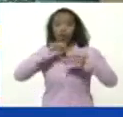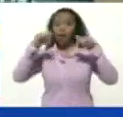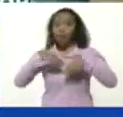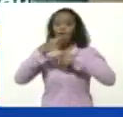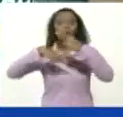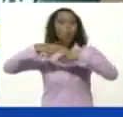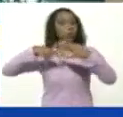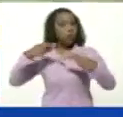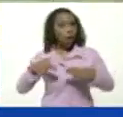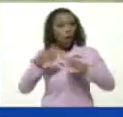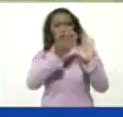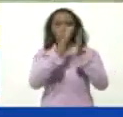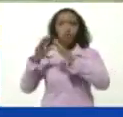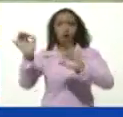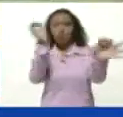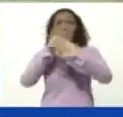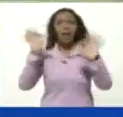revolución. ¡Comuna!